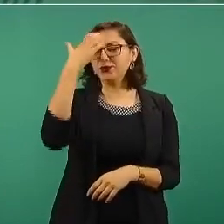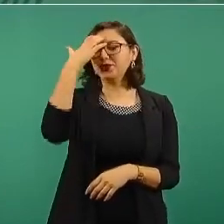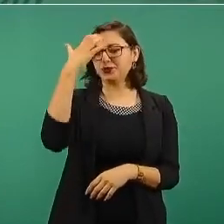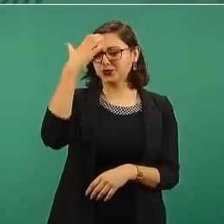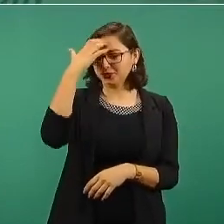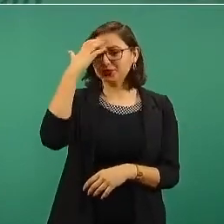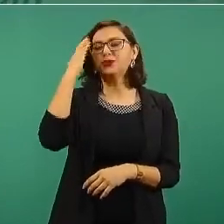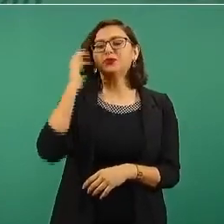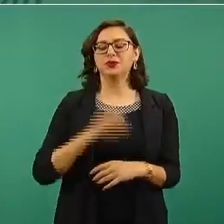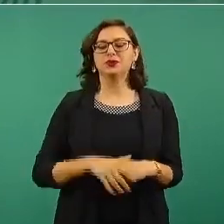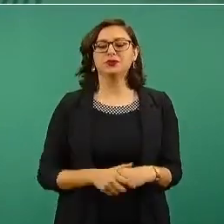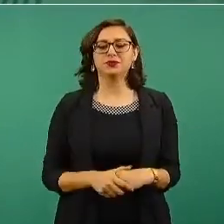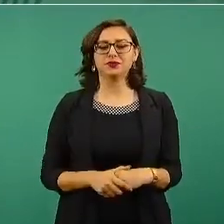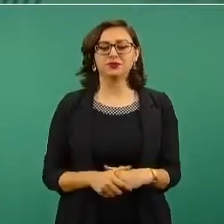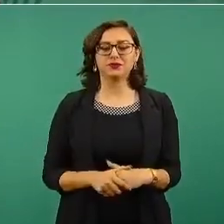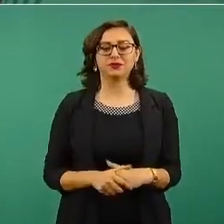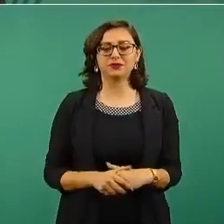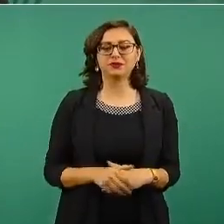con